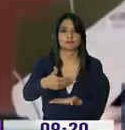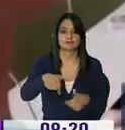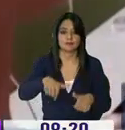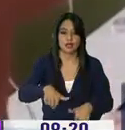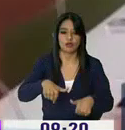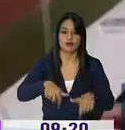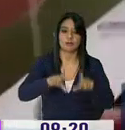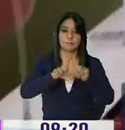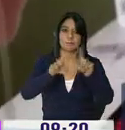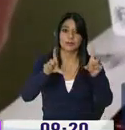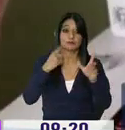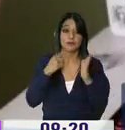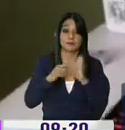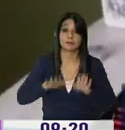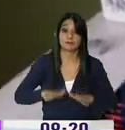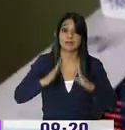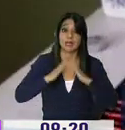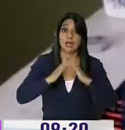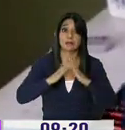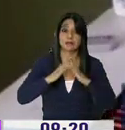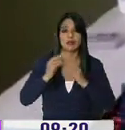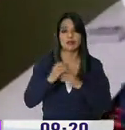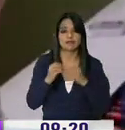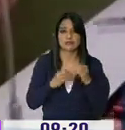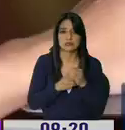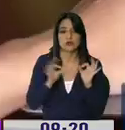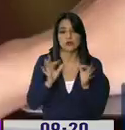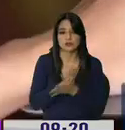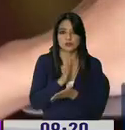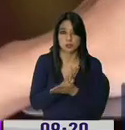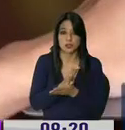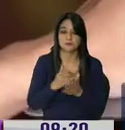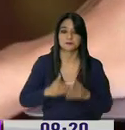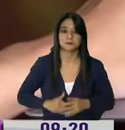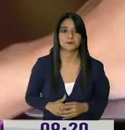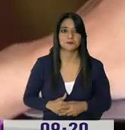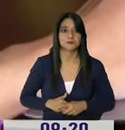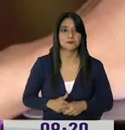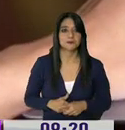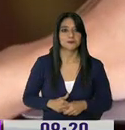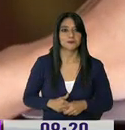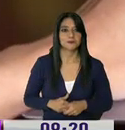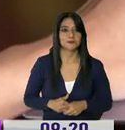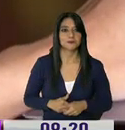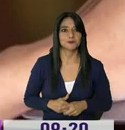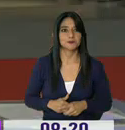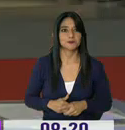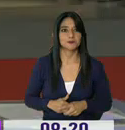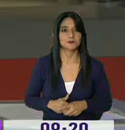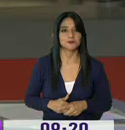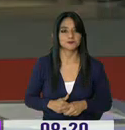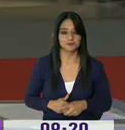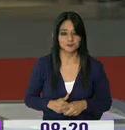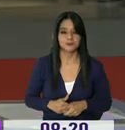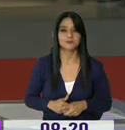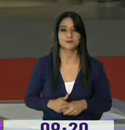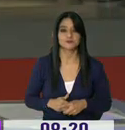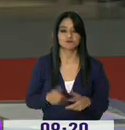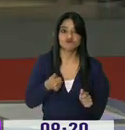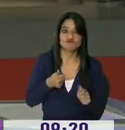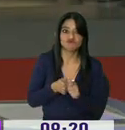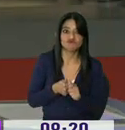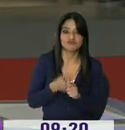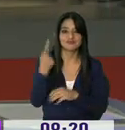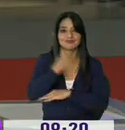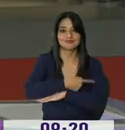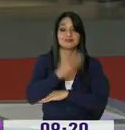se han convertido en nuestras nuevas oficinas y escuelas. Informó José Morales. Ya se acerca la celebración del